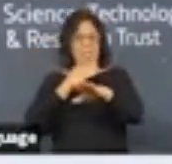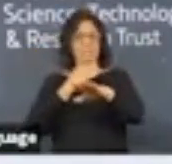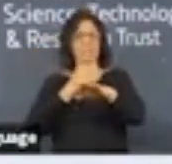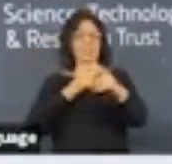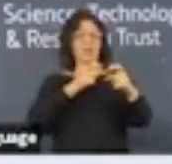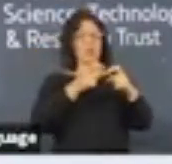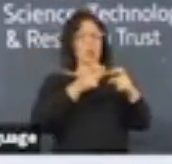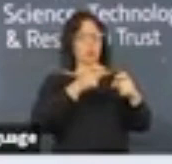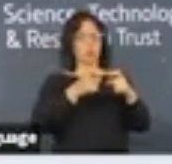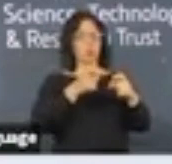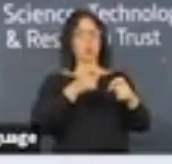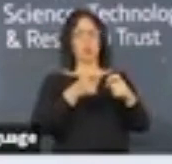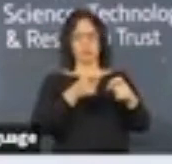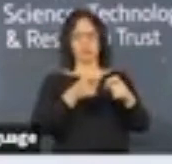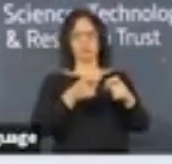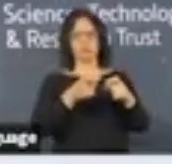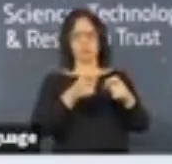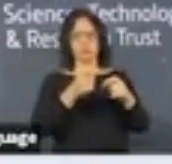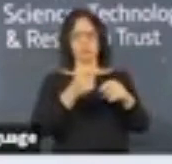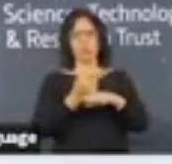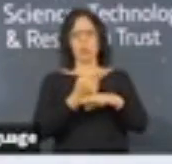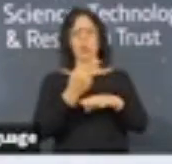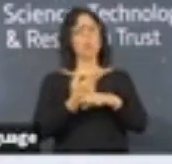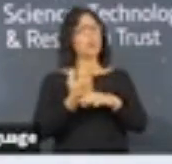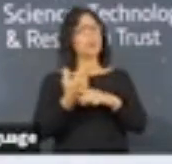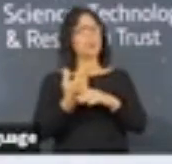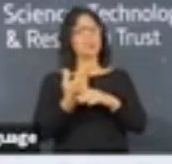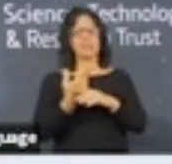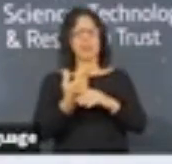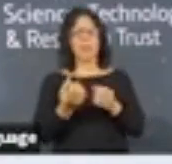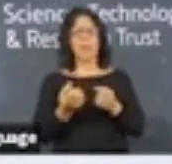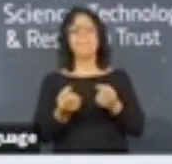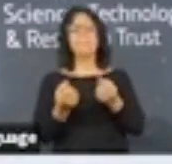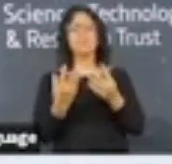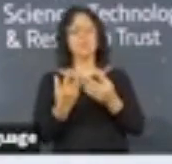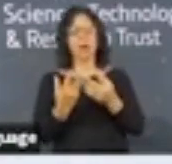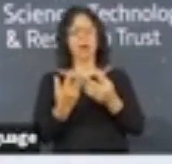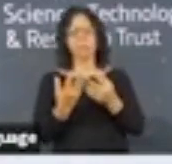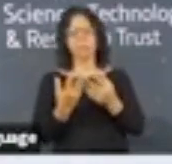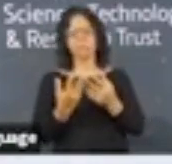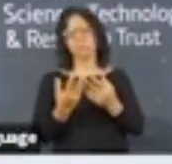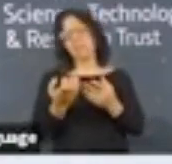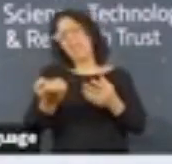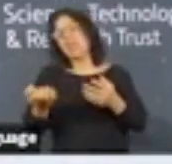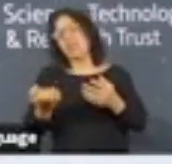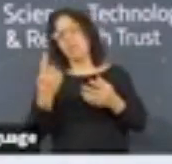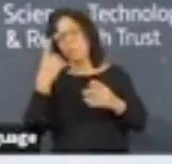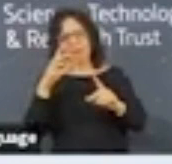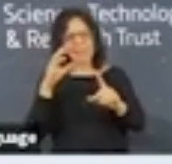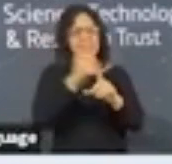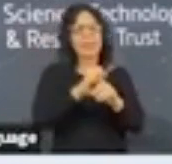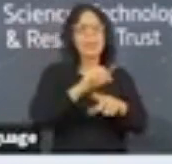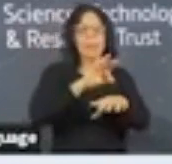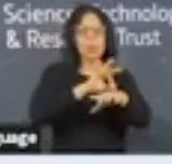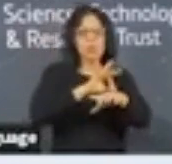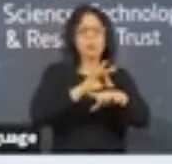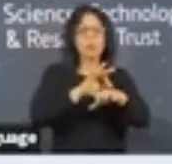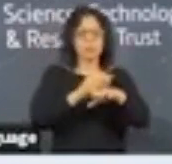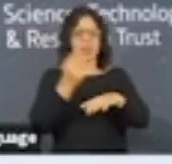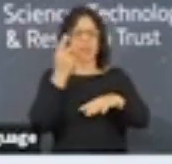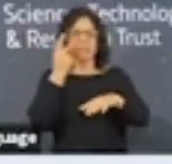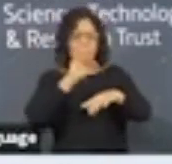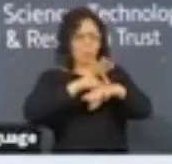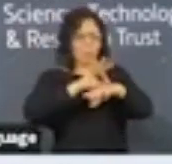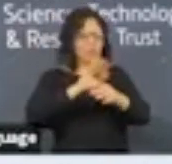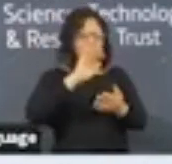realizamos utilizando muchas trampas AGO, vemos como el número de mosquitos bajó a niveles muy bajos